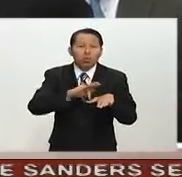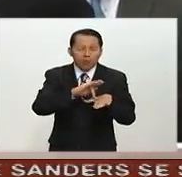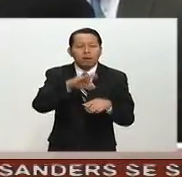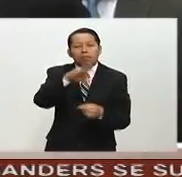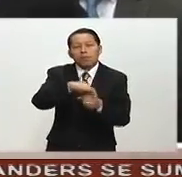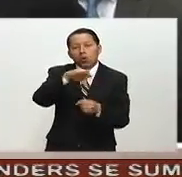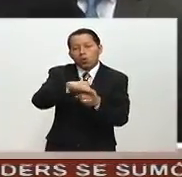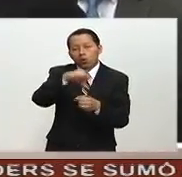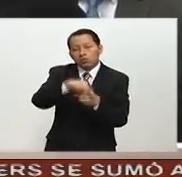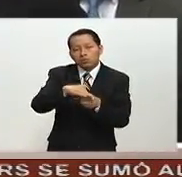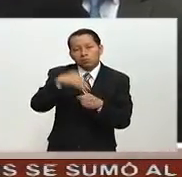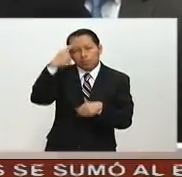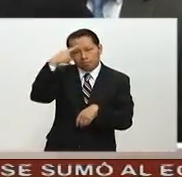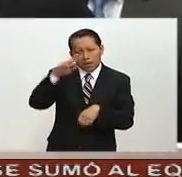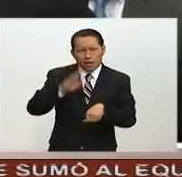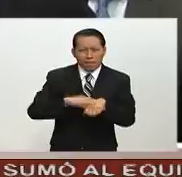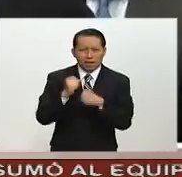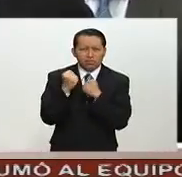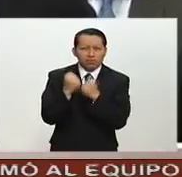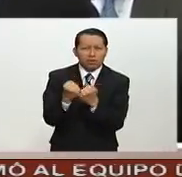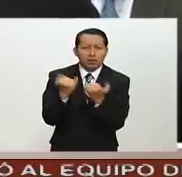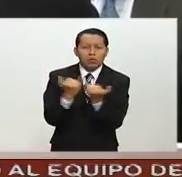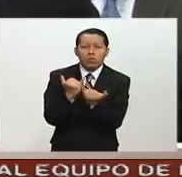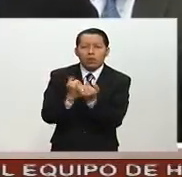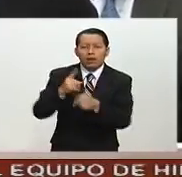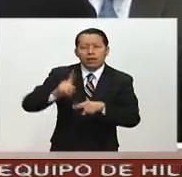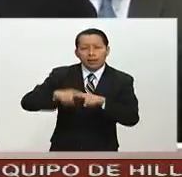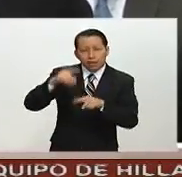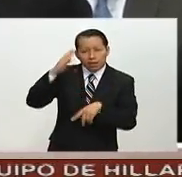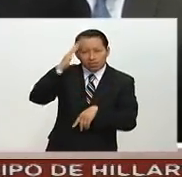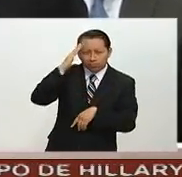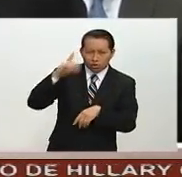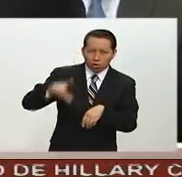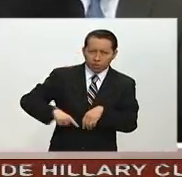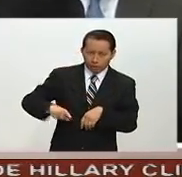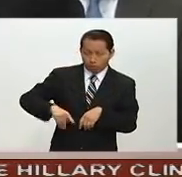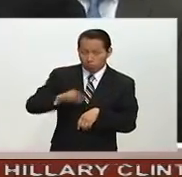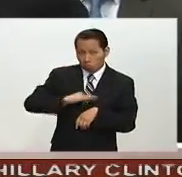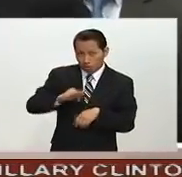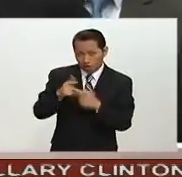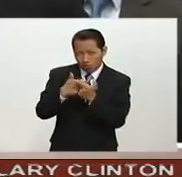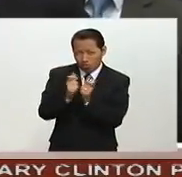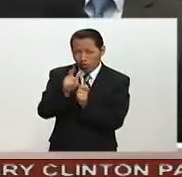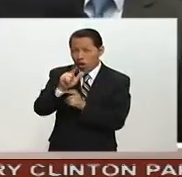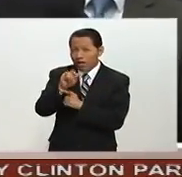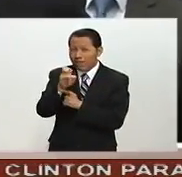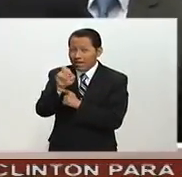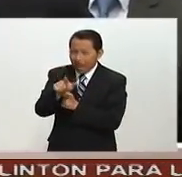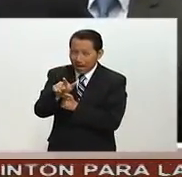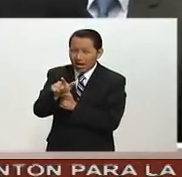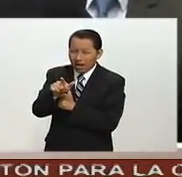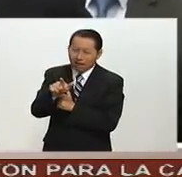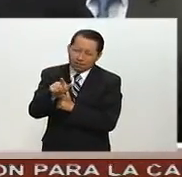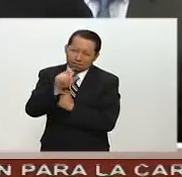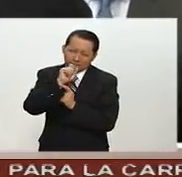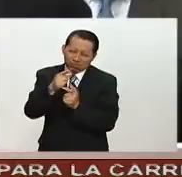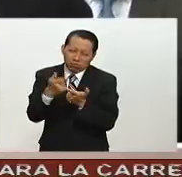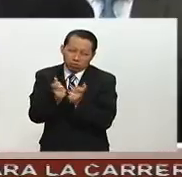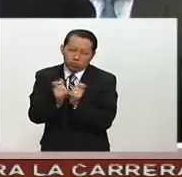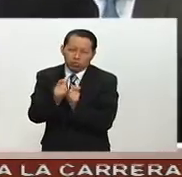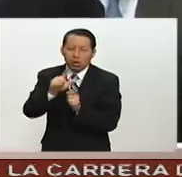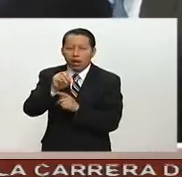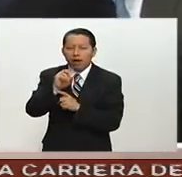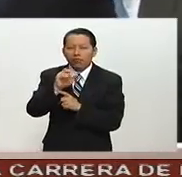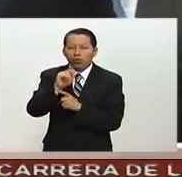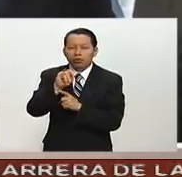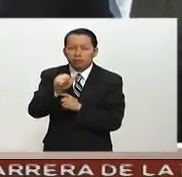para darle mayor fortaleza a quien vaya a encabezar el gobierno, sea liberal, digamos en este caso del Partido Laborista, o